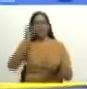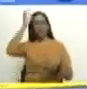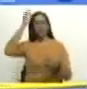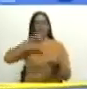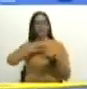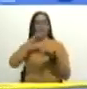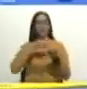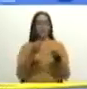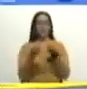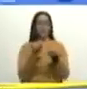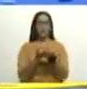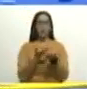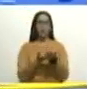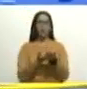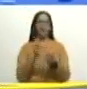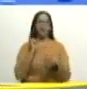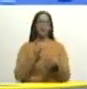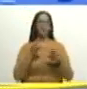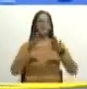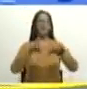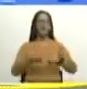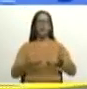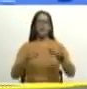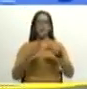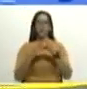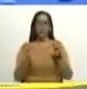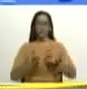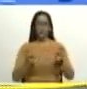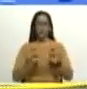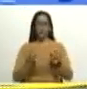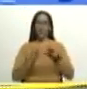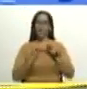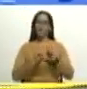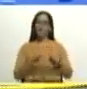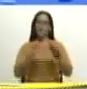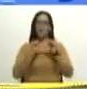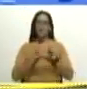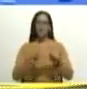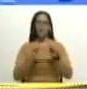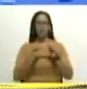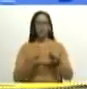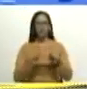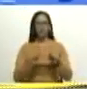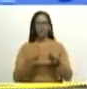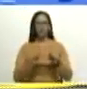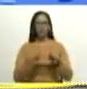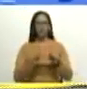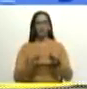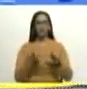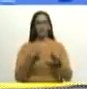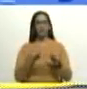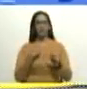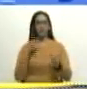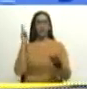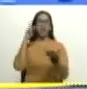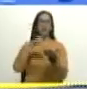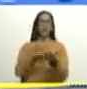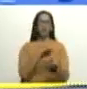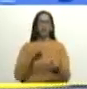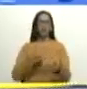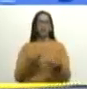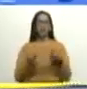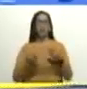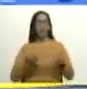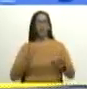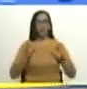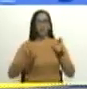Economía debe ocuparse de todos estos temas de manera permanente. Yo he venido de China muy motivado,